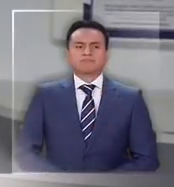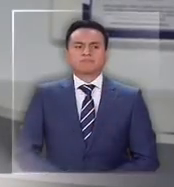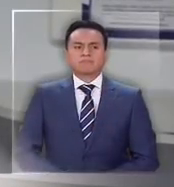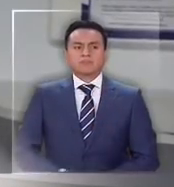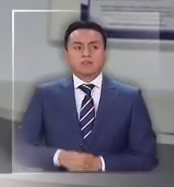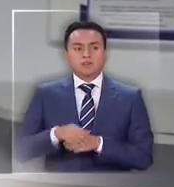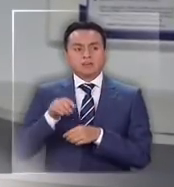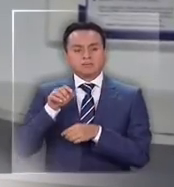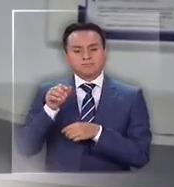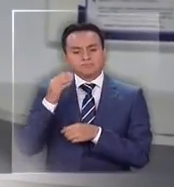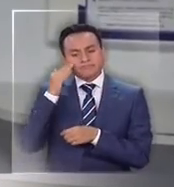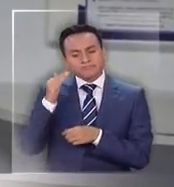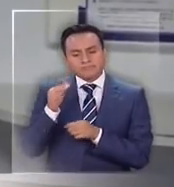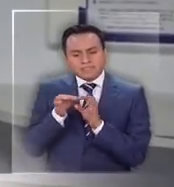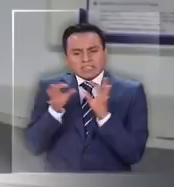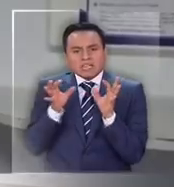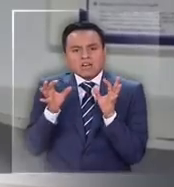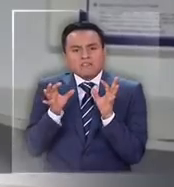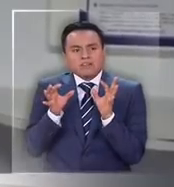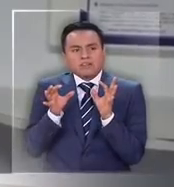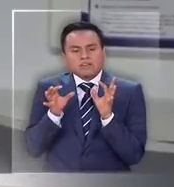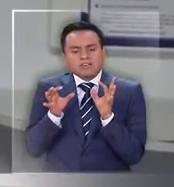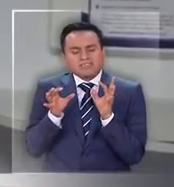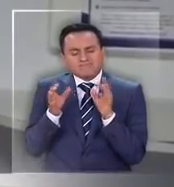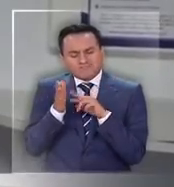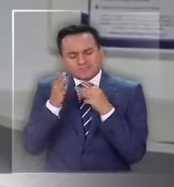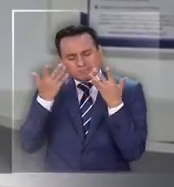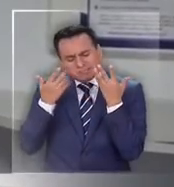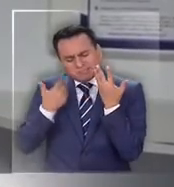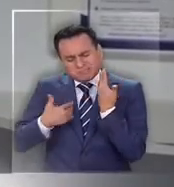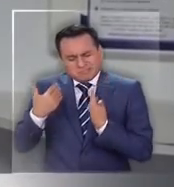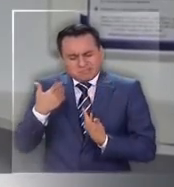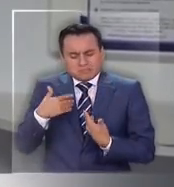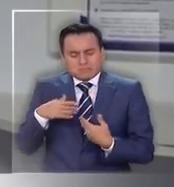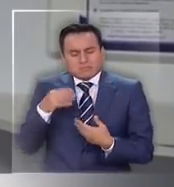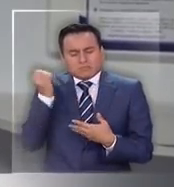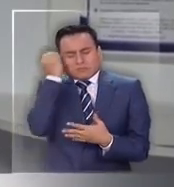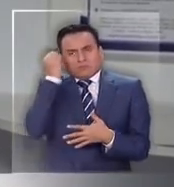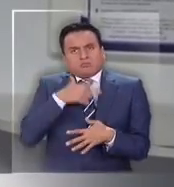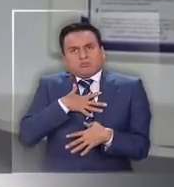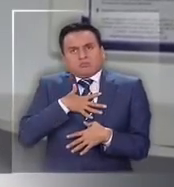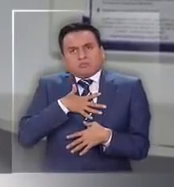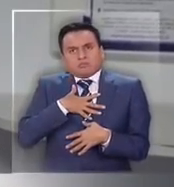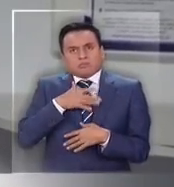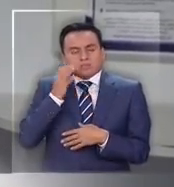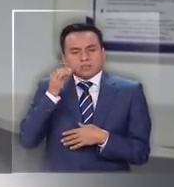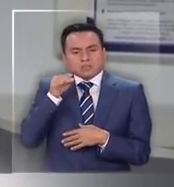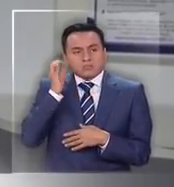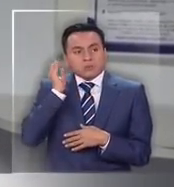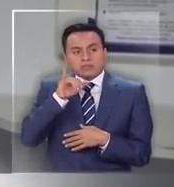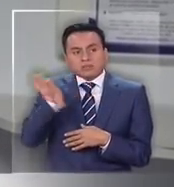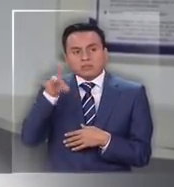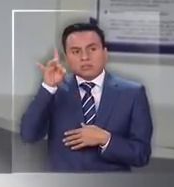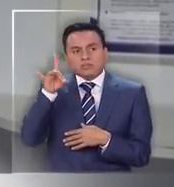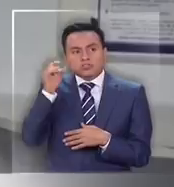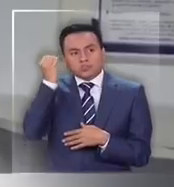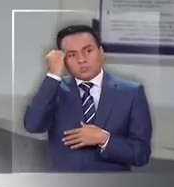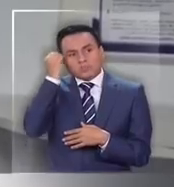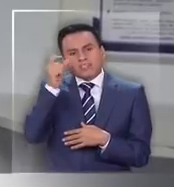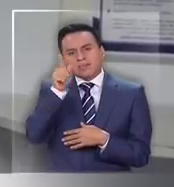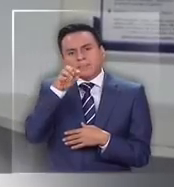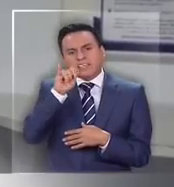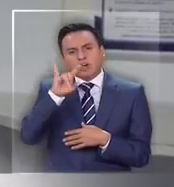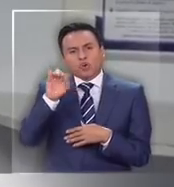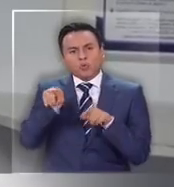La paciente llegó grave producto de las lesiones recibidas, estaba en shock, que después identificamos que se trataba de un shock séptico, es